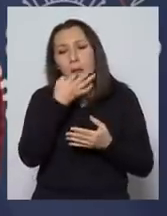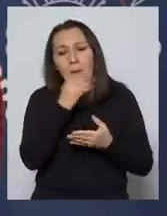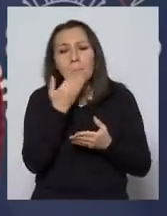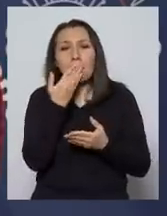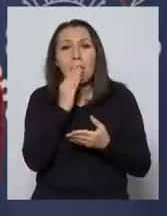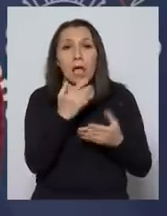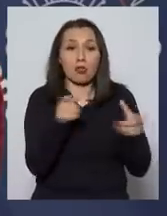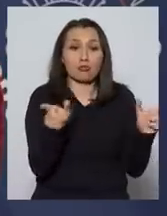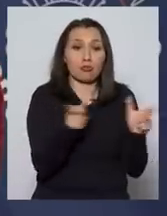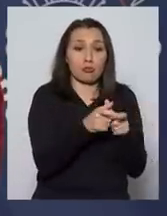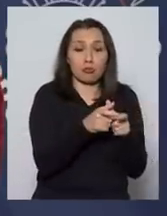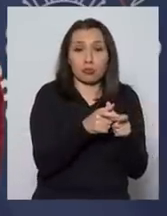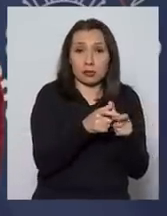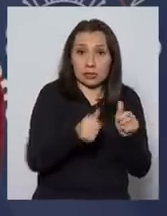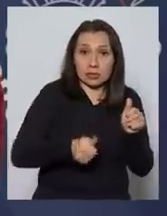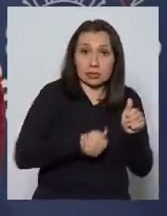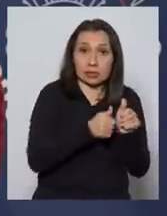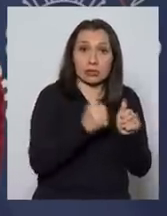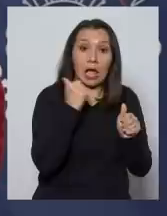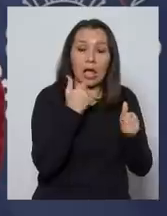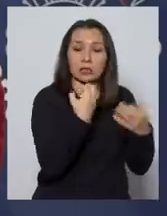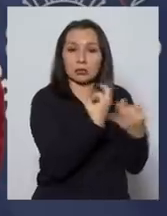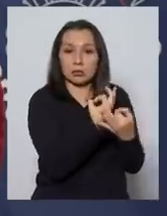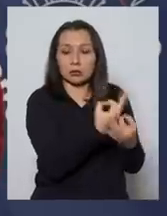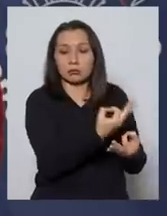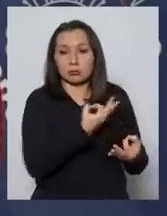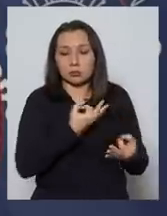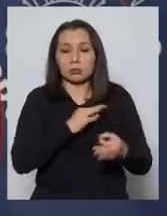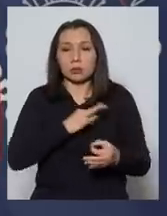recomendación que el Consejo Asesor emitió el día de ayer y